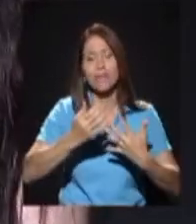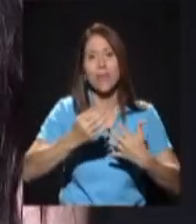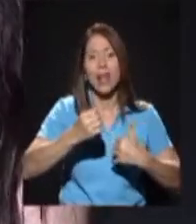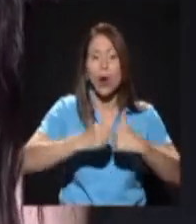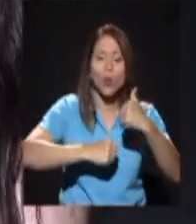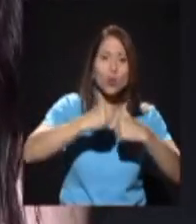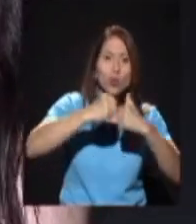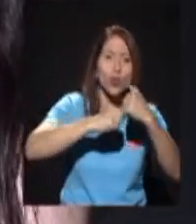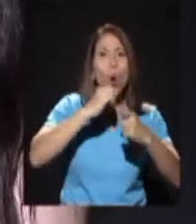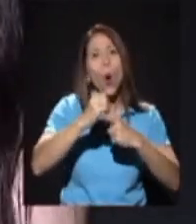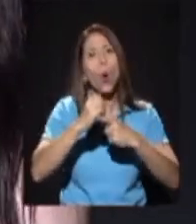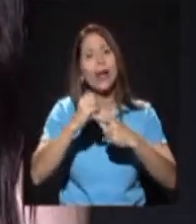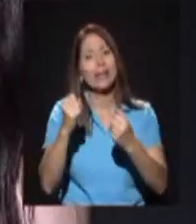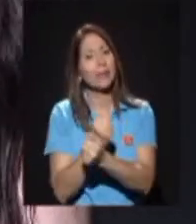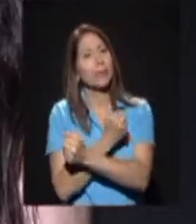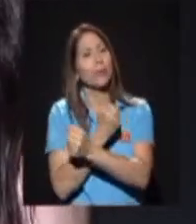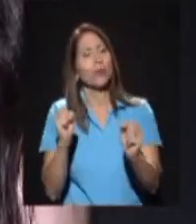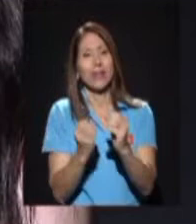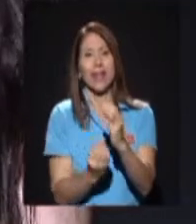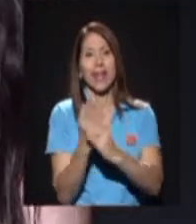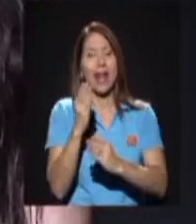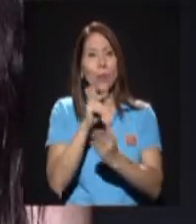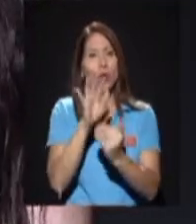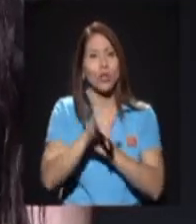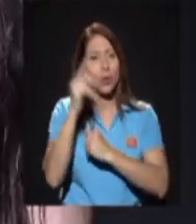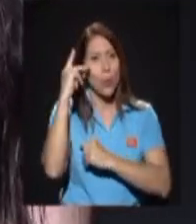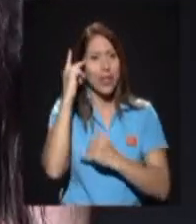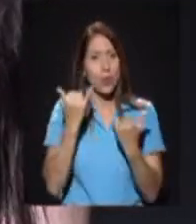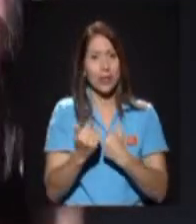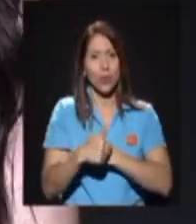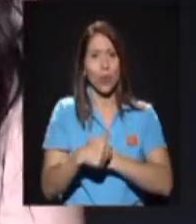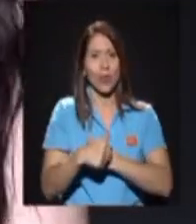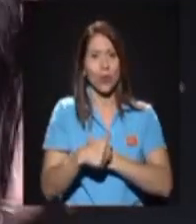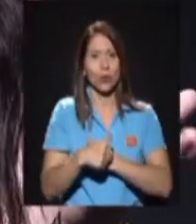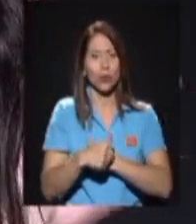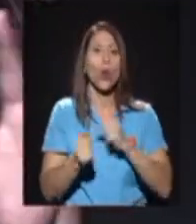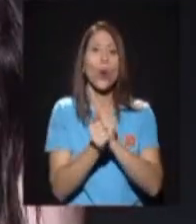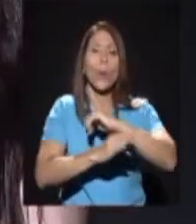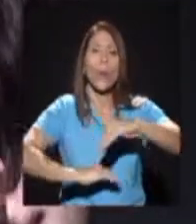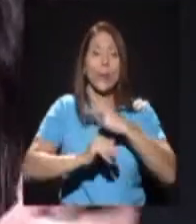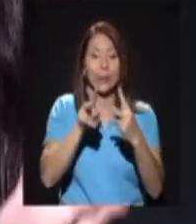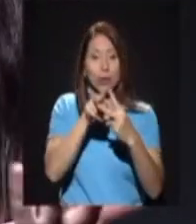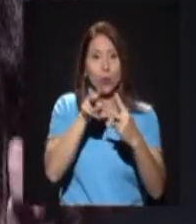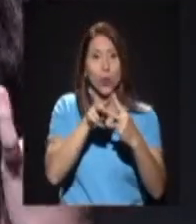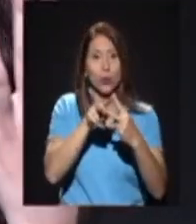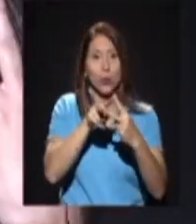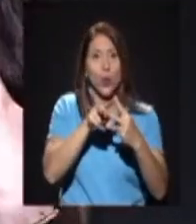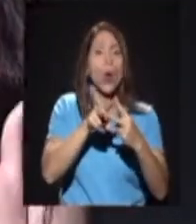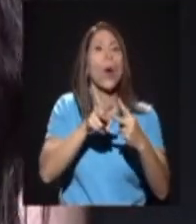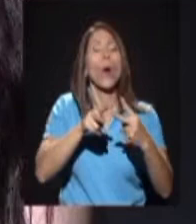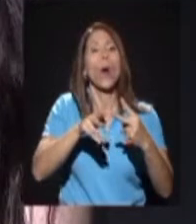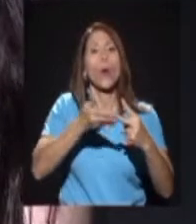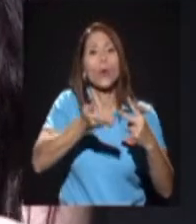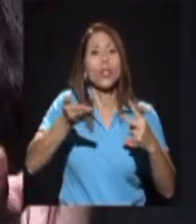de generar un proyecto político en estos momentos a partir de dos posiciones que parecen ser muy antagónicas y